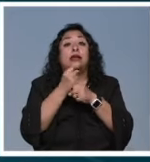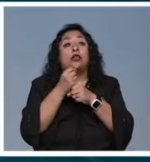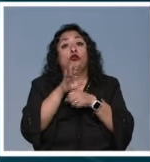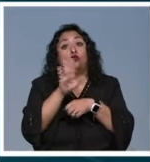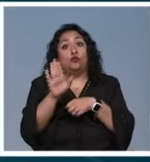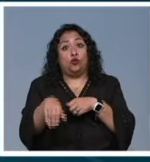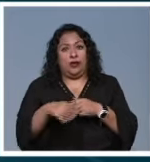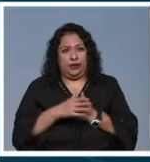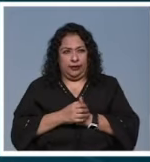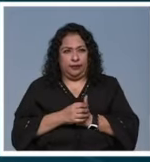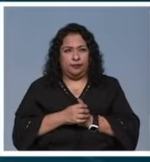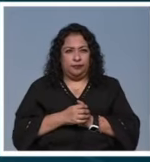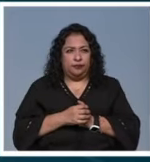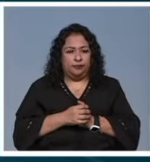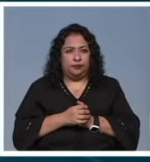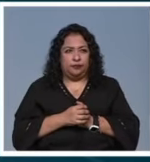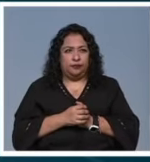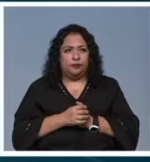deceso.